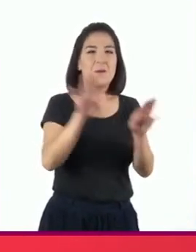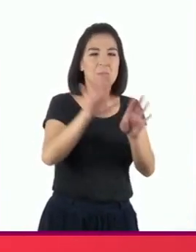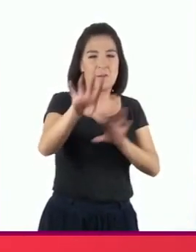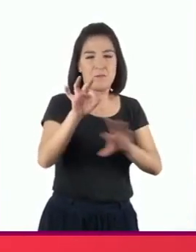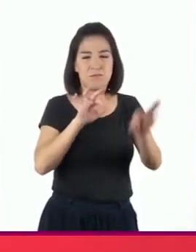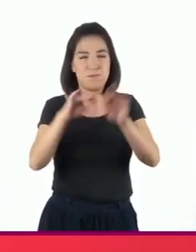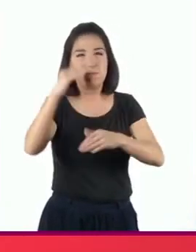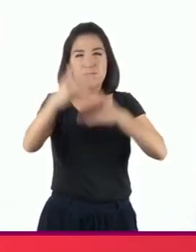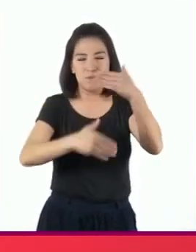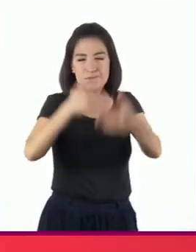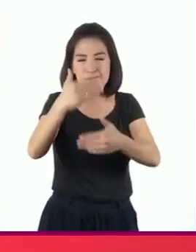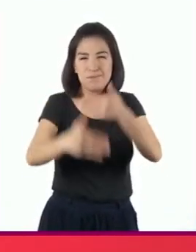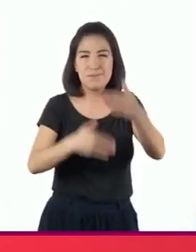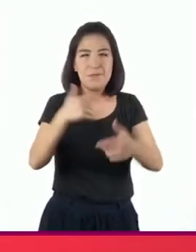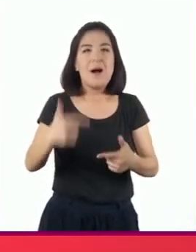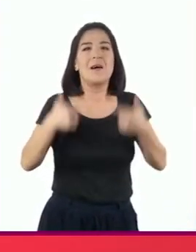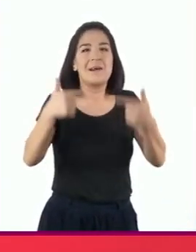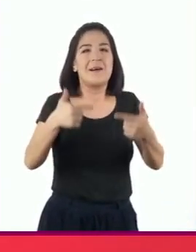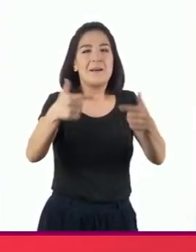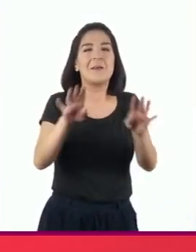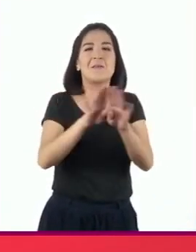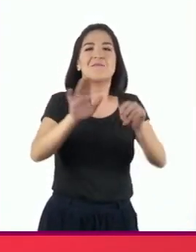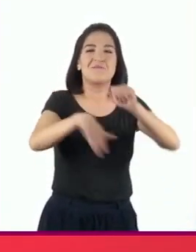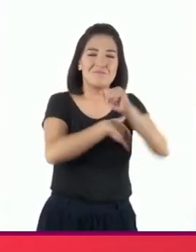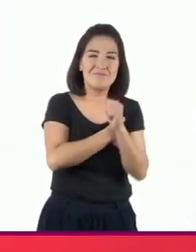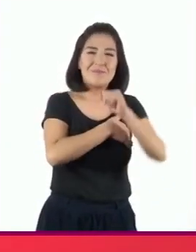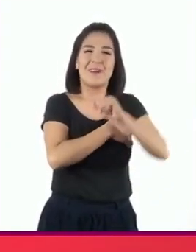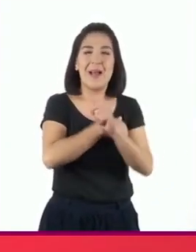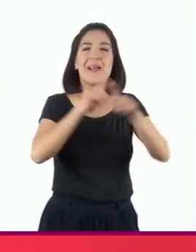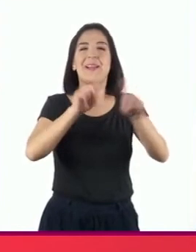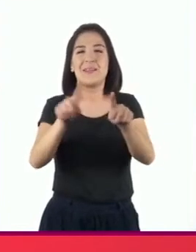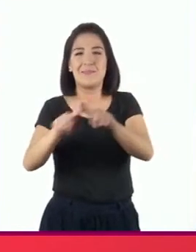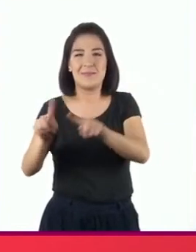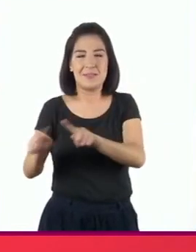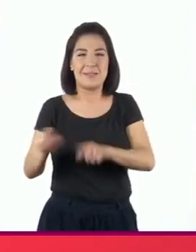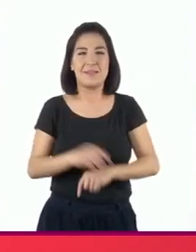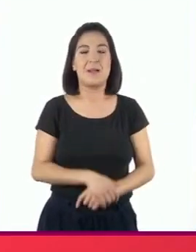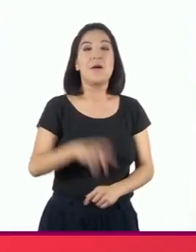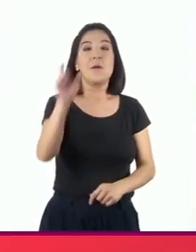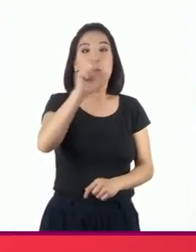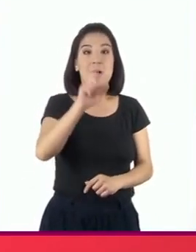Así es, la evolución de las especies por selección natural.